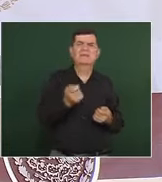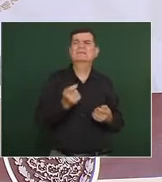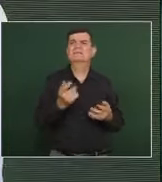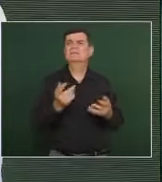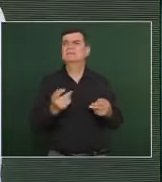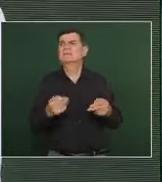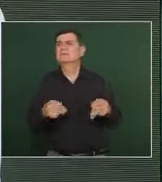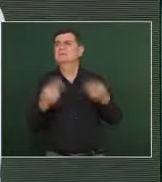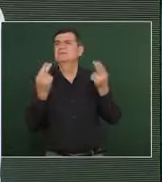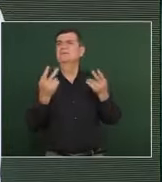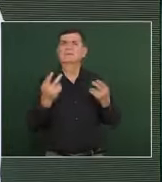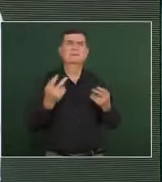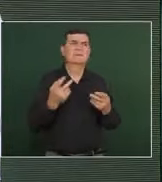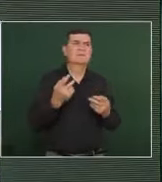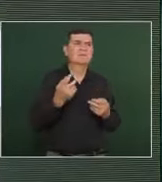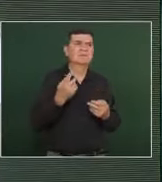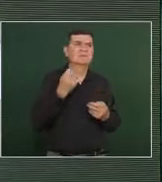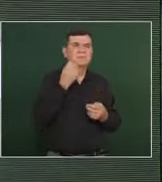tanto.